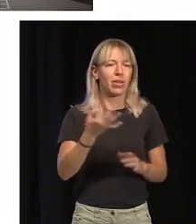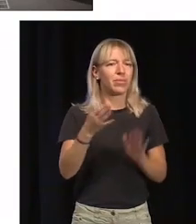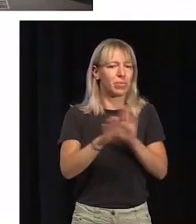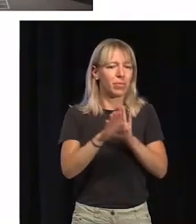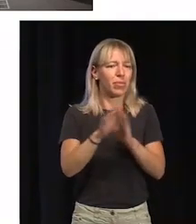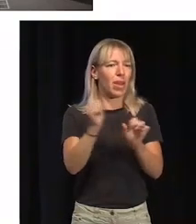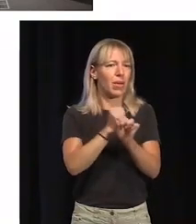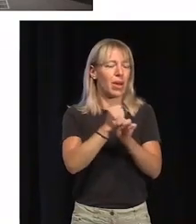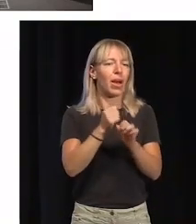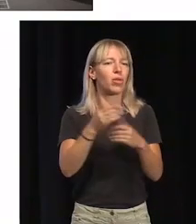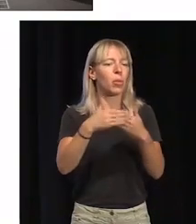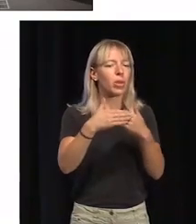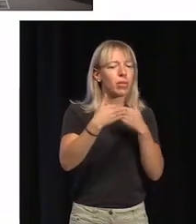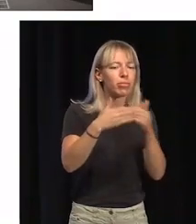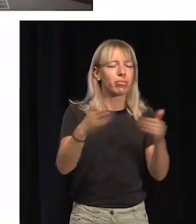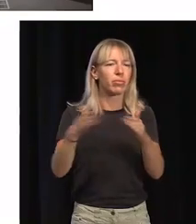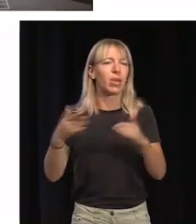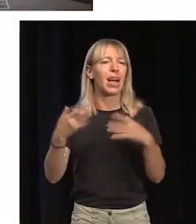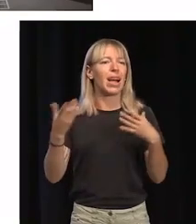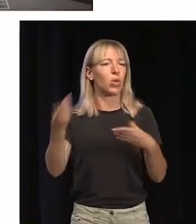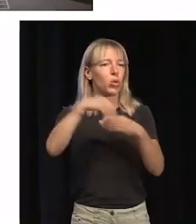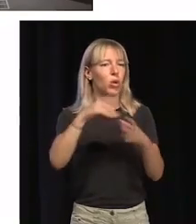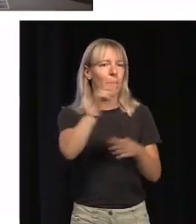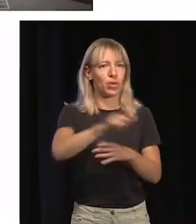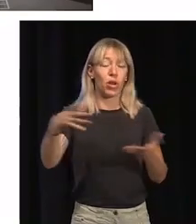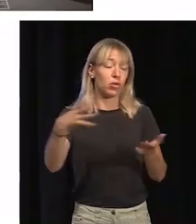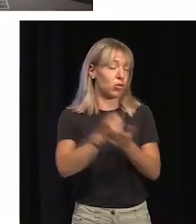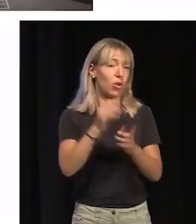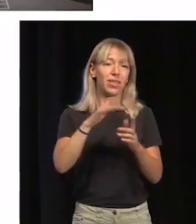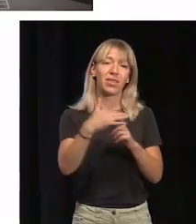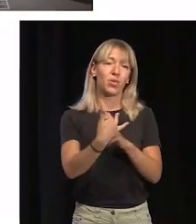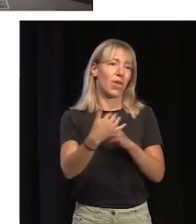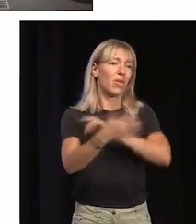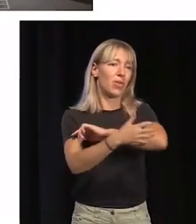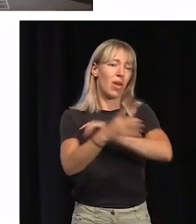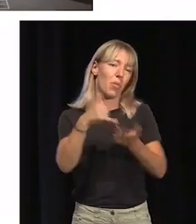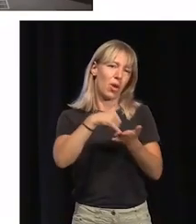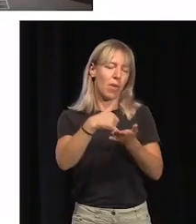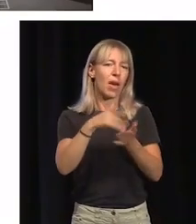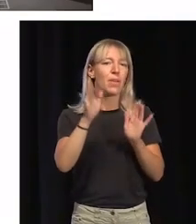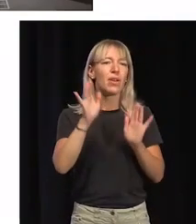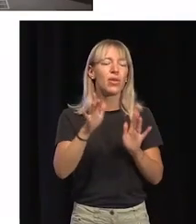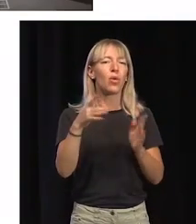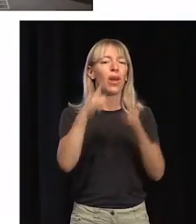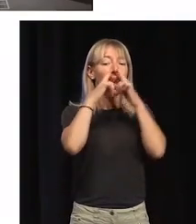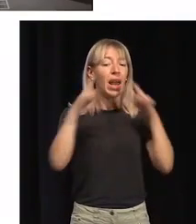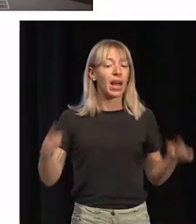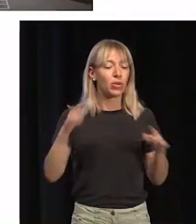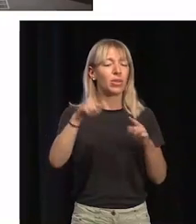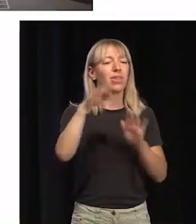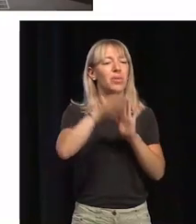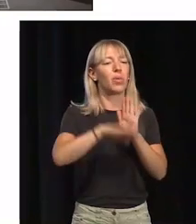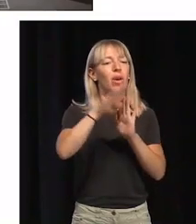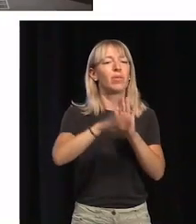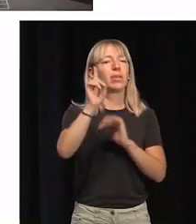seguiremos trabajando para abrir las puertas a la inclusión a todas las personas en situación de vulnerabilidad, pero a lo largo del año este